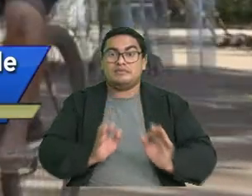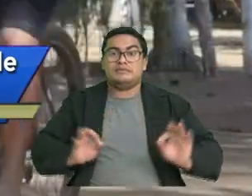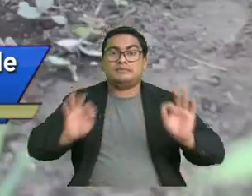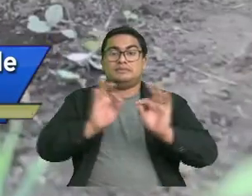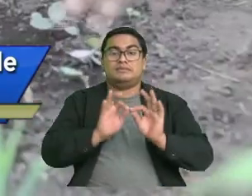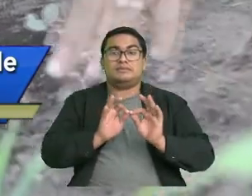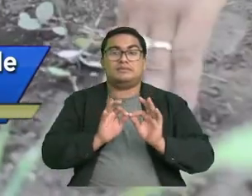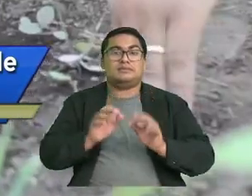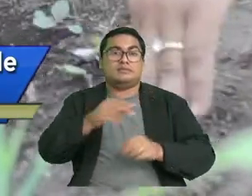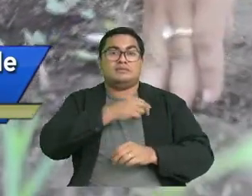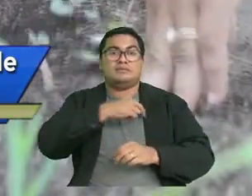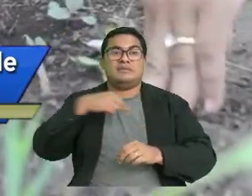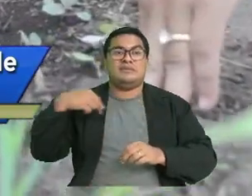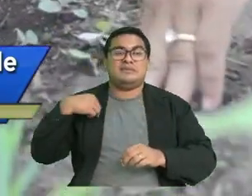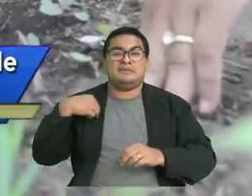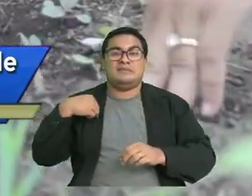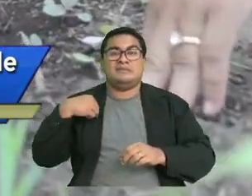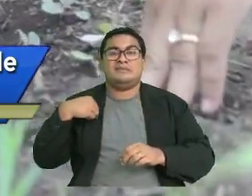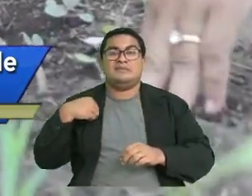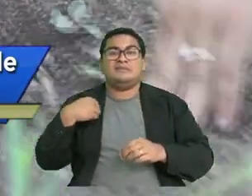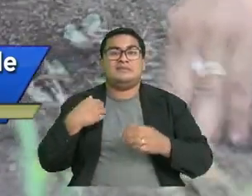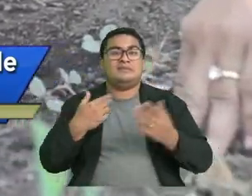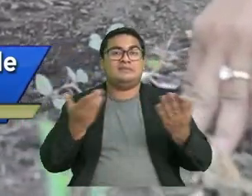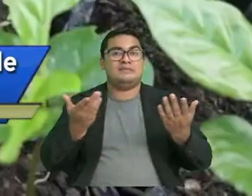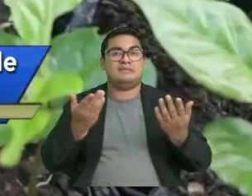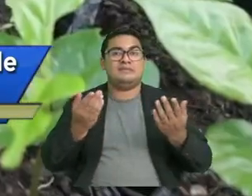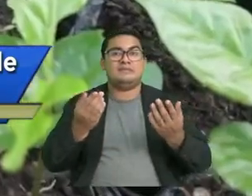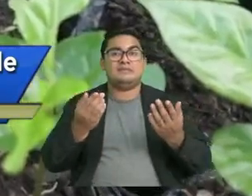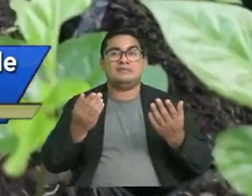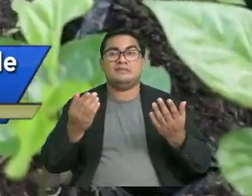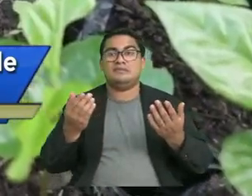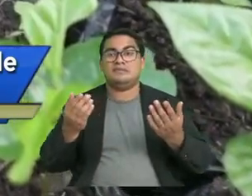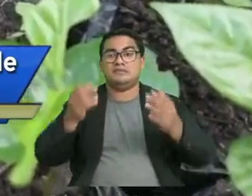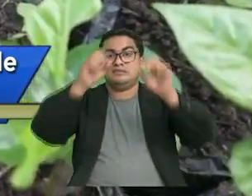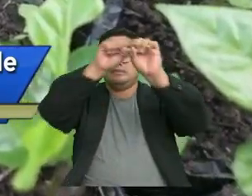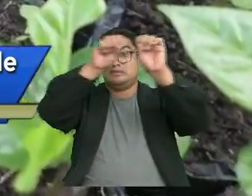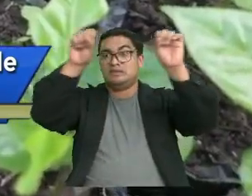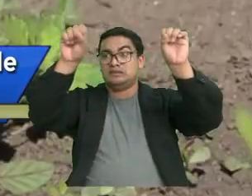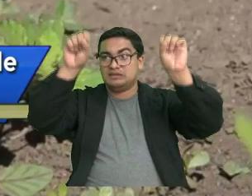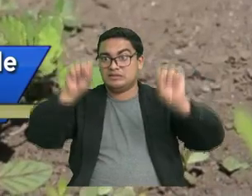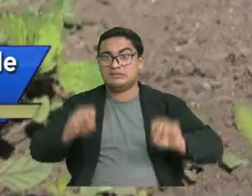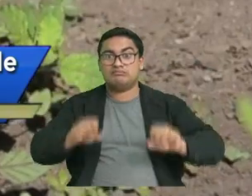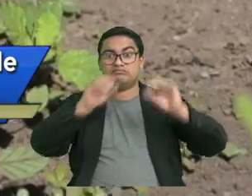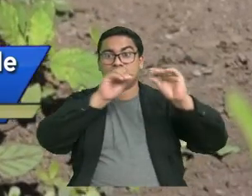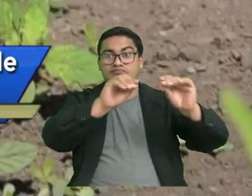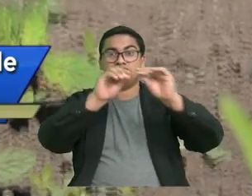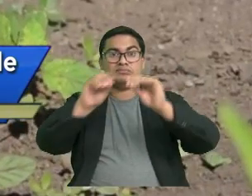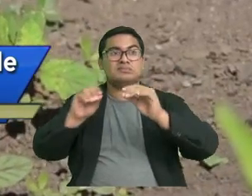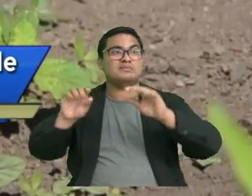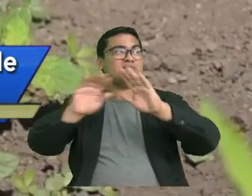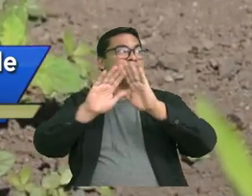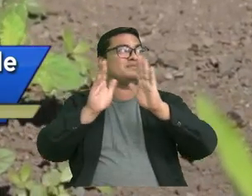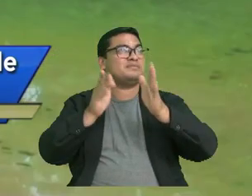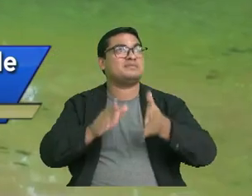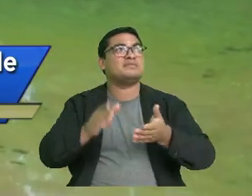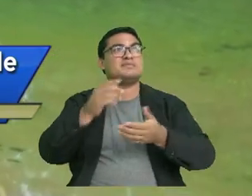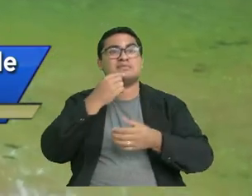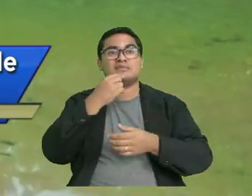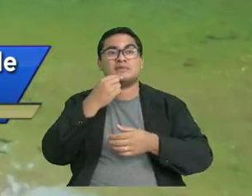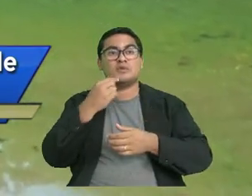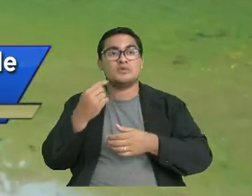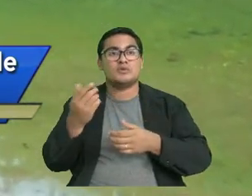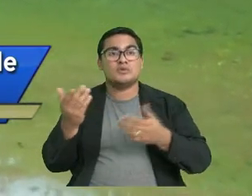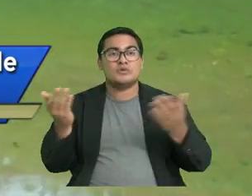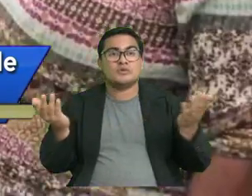para nosotros, el recurso natural, la capacitación. Ahí te dan capacitación para todos